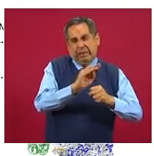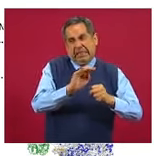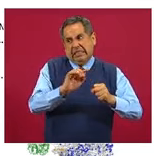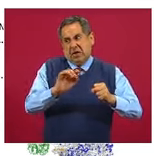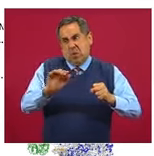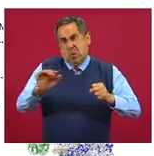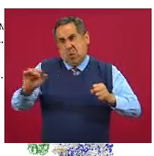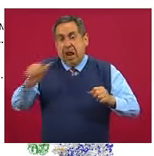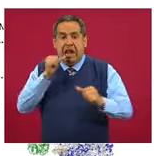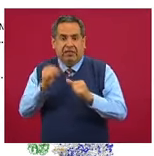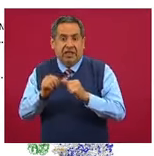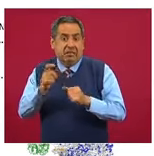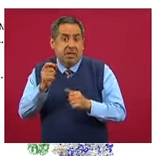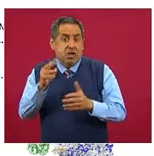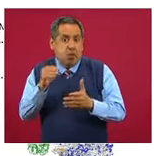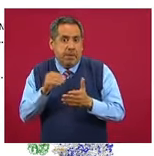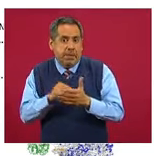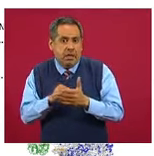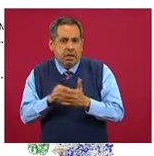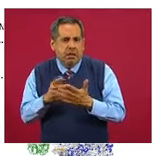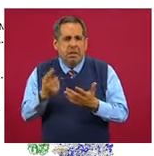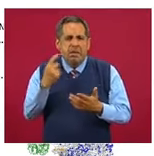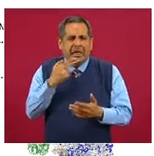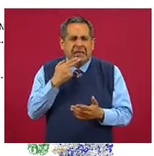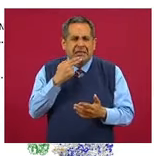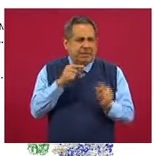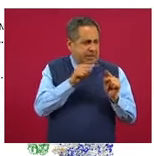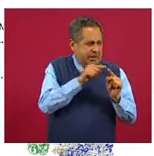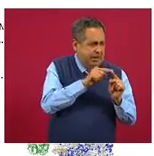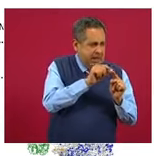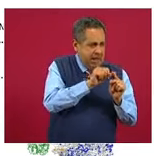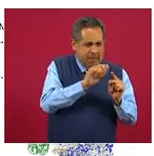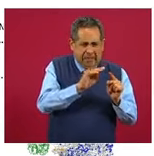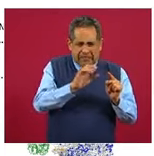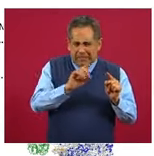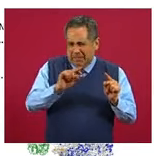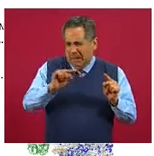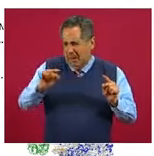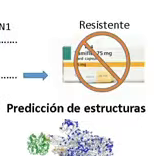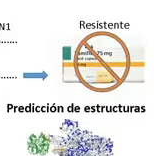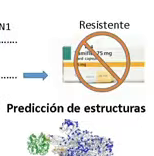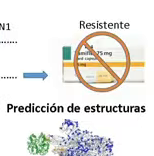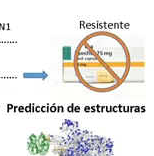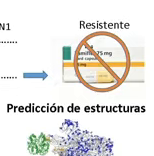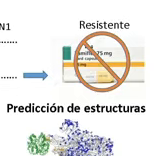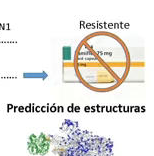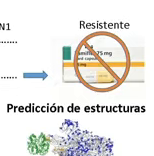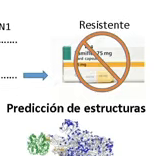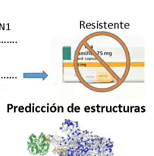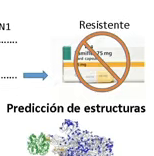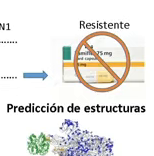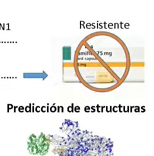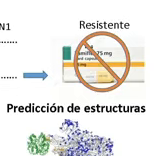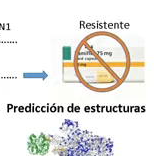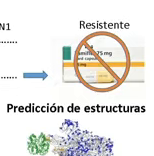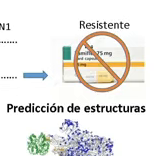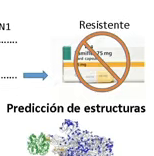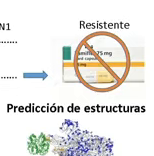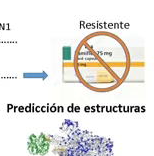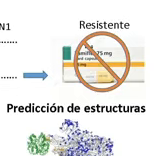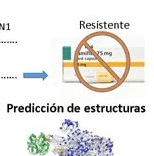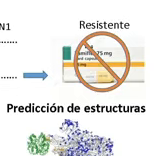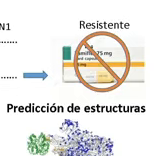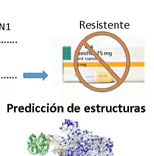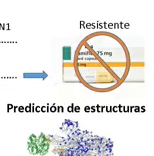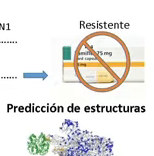o para qué queremos conocer este material genético? Les voy a presentar 5 utilidades de para qué nos sirve